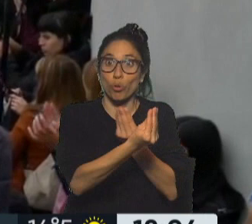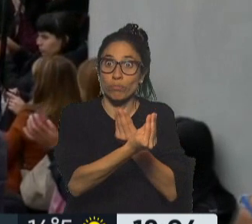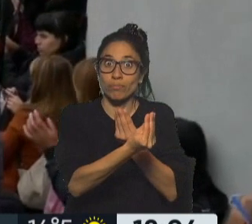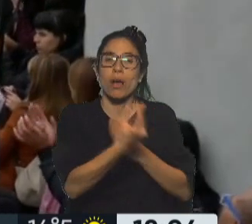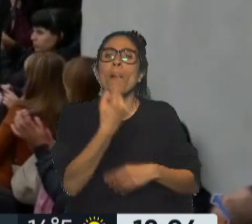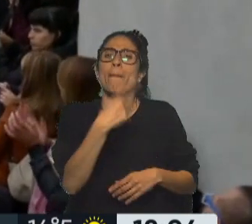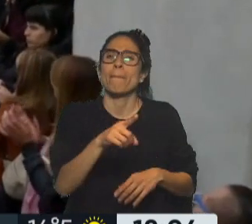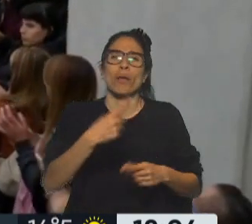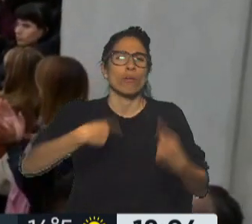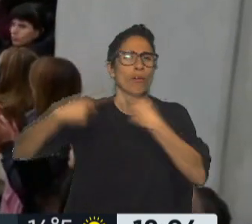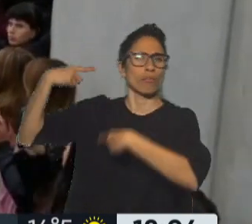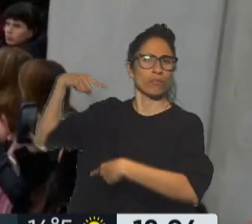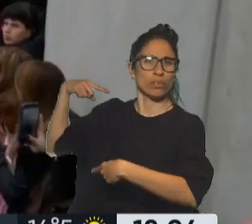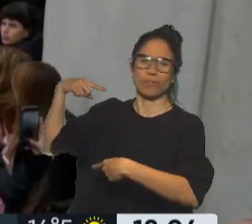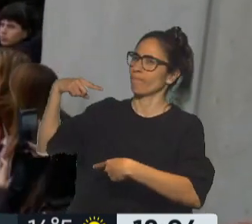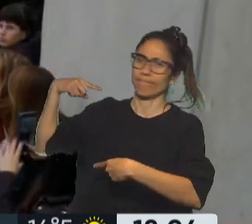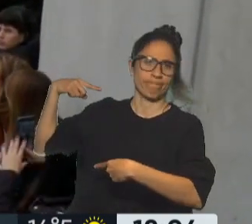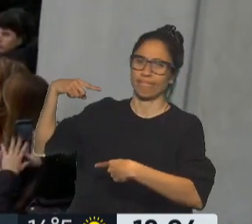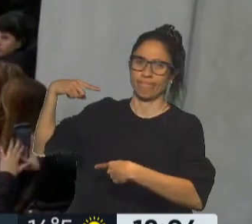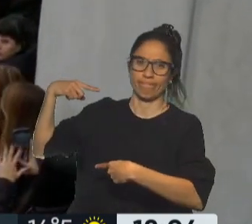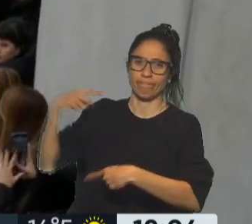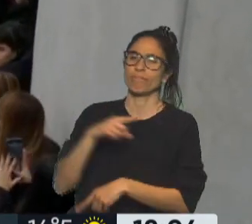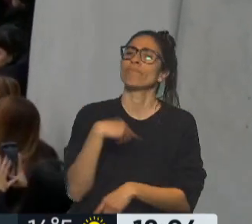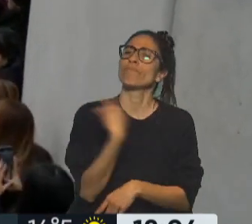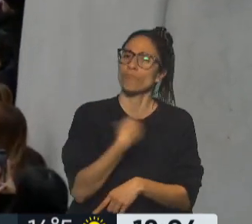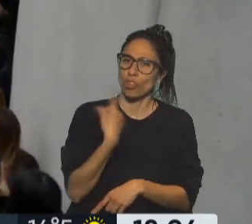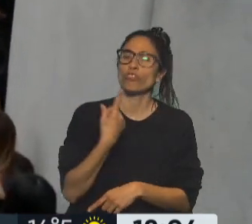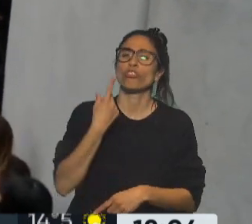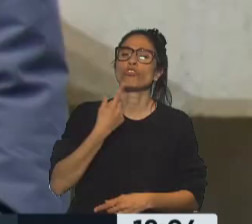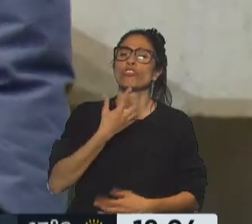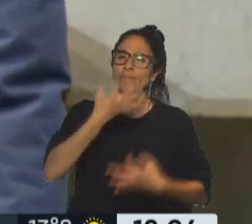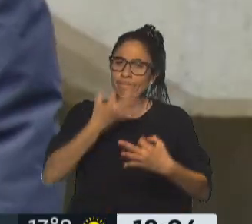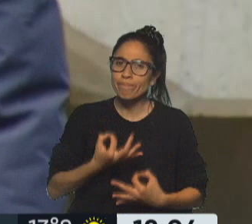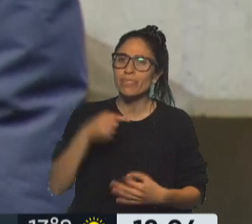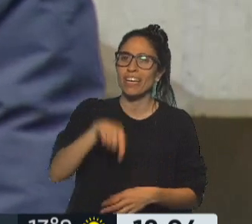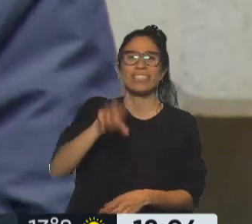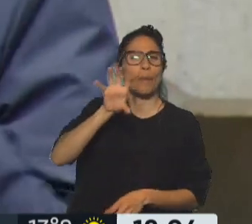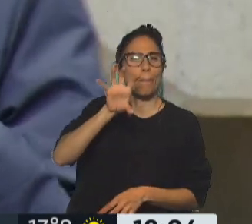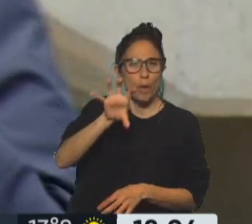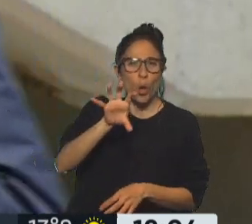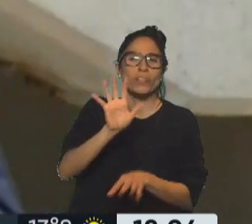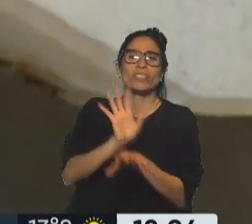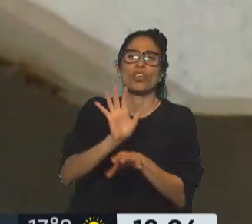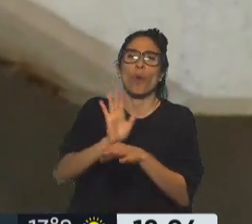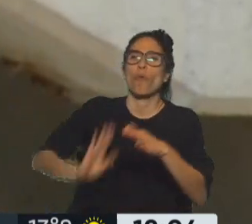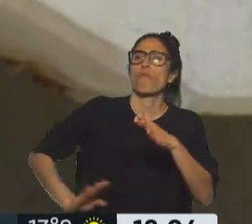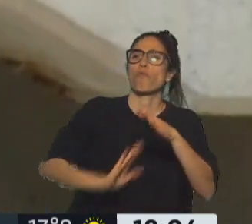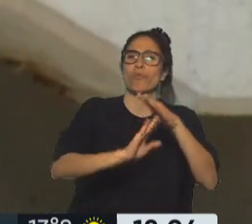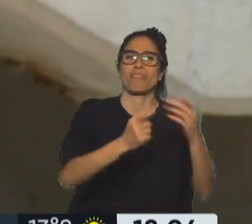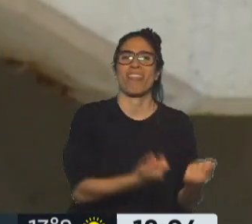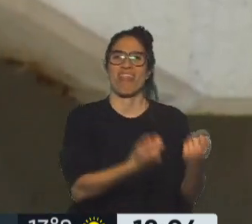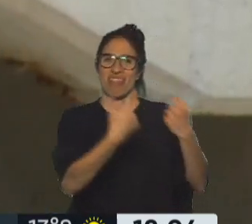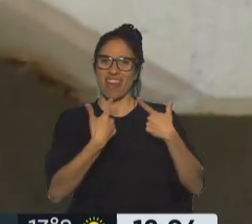es que esta provincia va a ser el pilar Que nos ponga camino a la segunda vuelta para